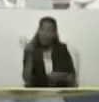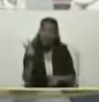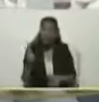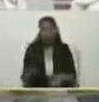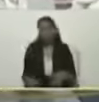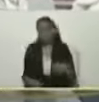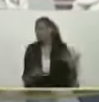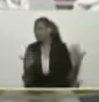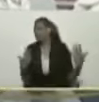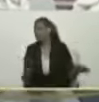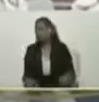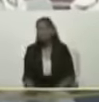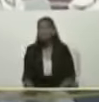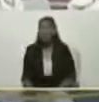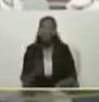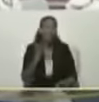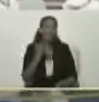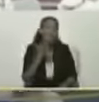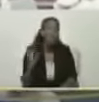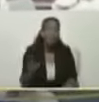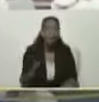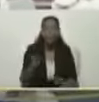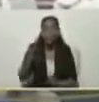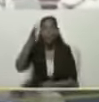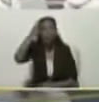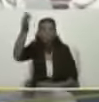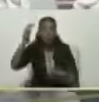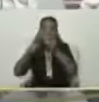de la vocera del Consejo Comunal!